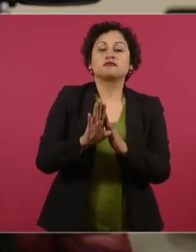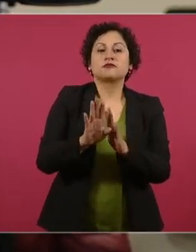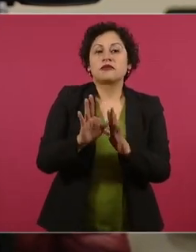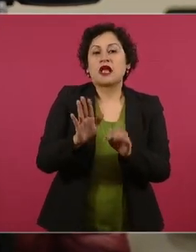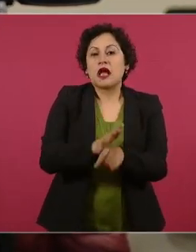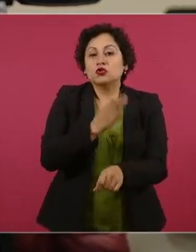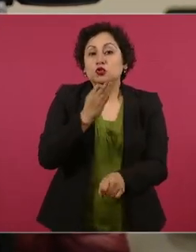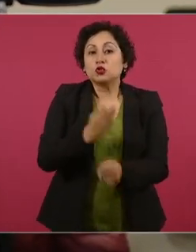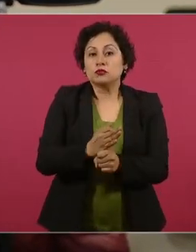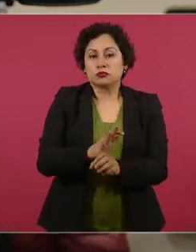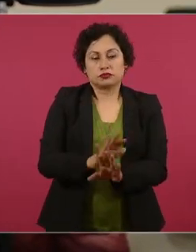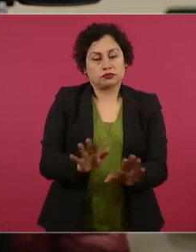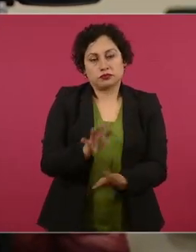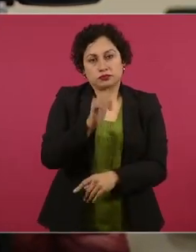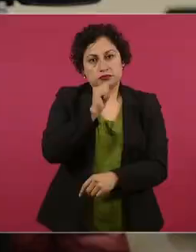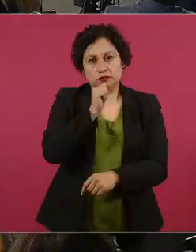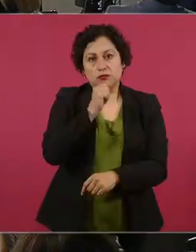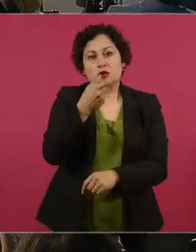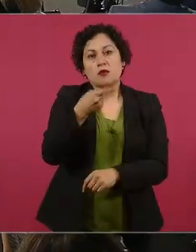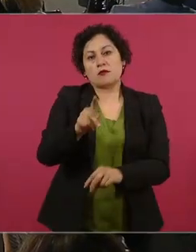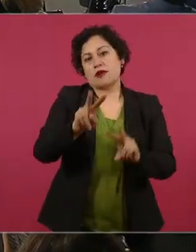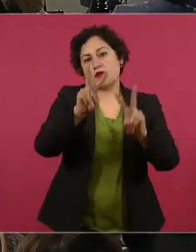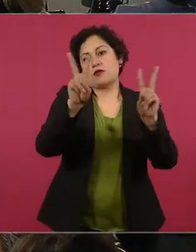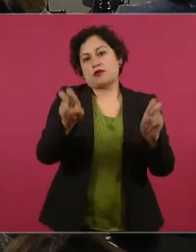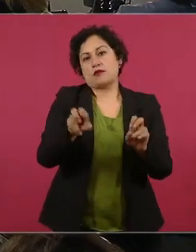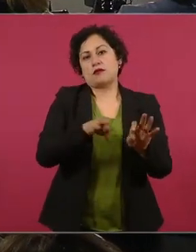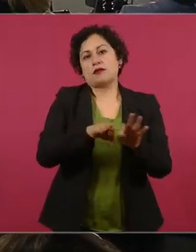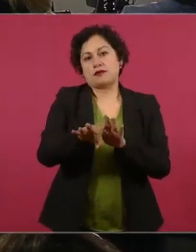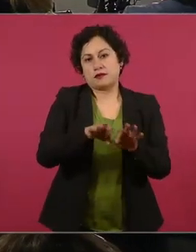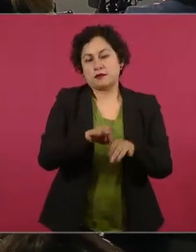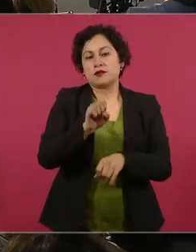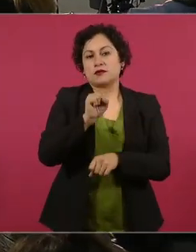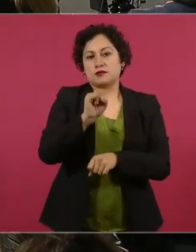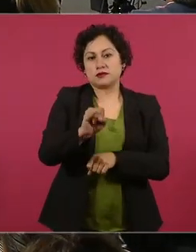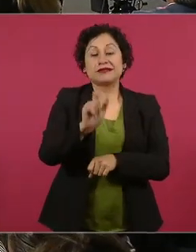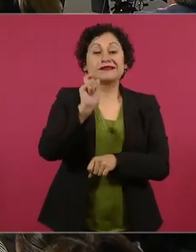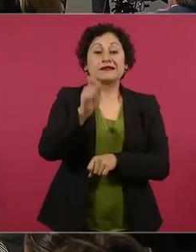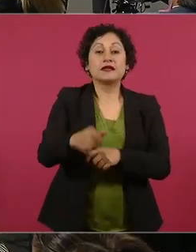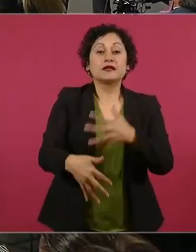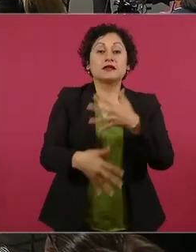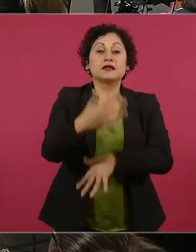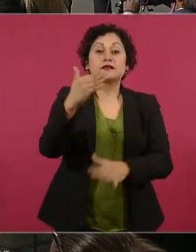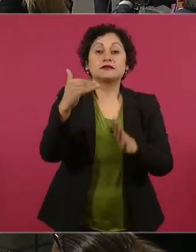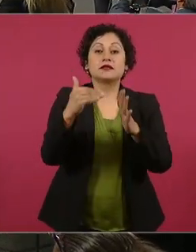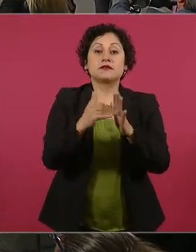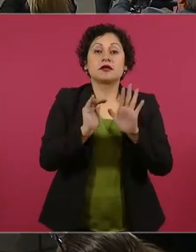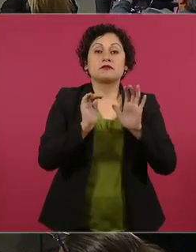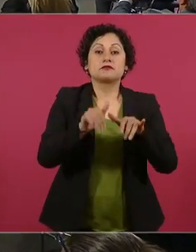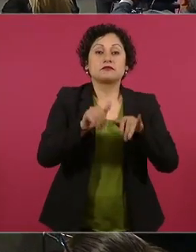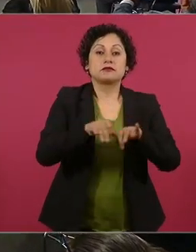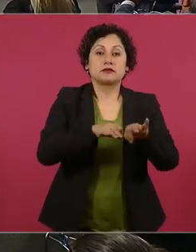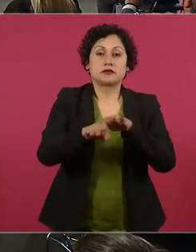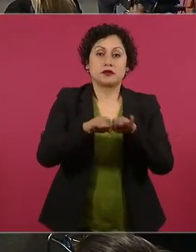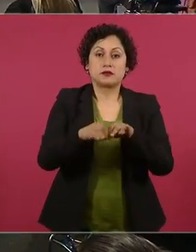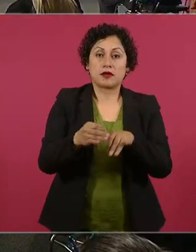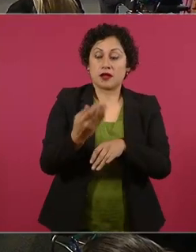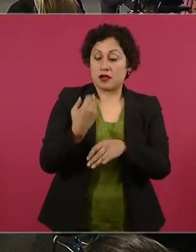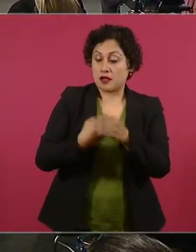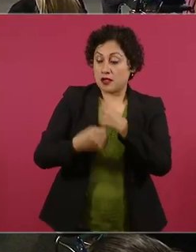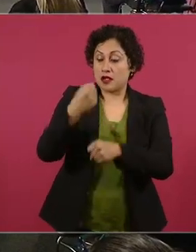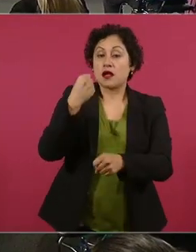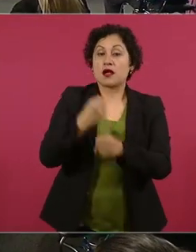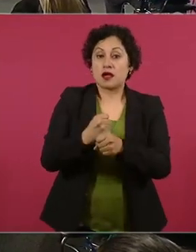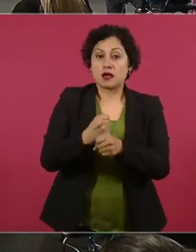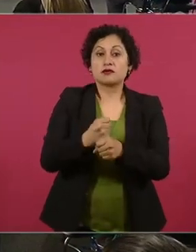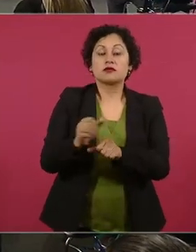pero sí es importante en materia de empleo. Tuvimos la creación de 15,000 empleos nuevos. Sonora cerró el 2023 con más